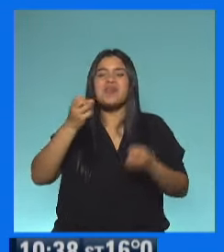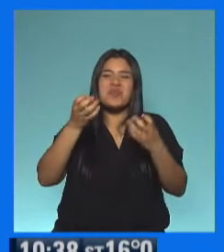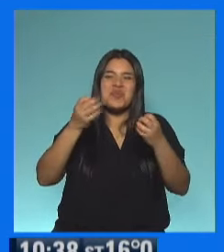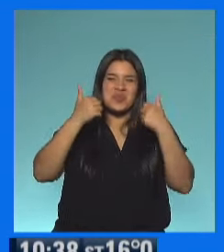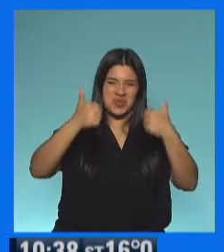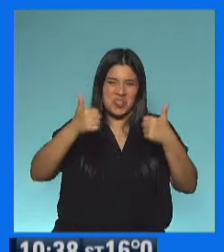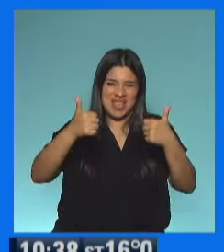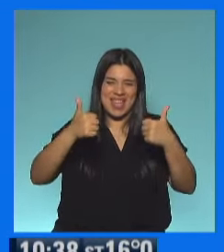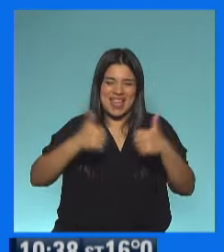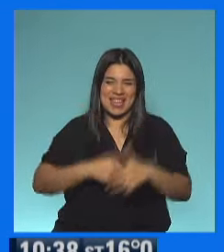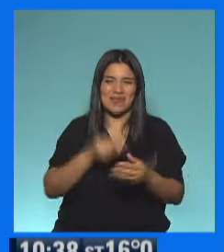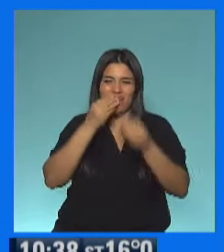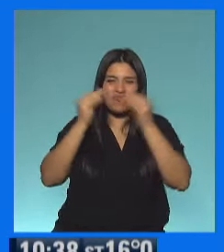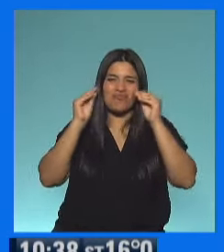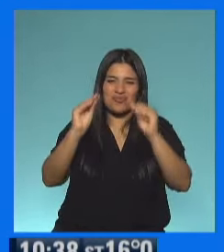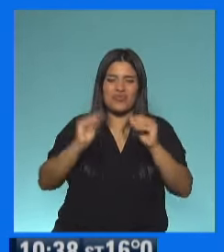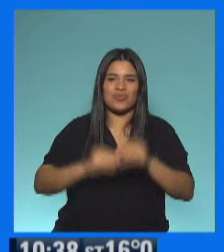Luca y a Sofi.